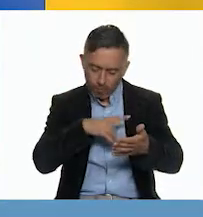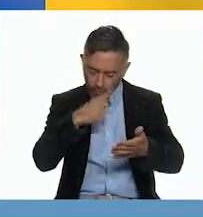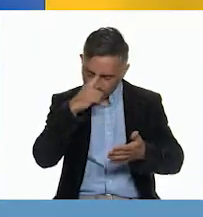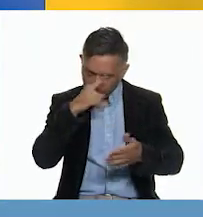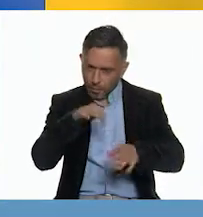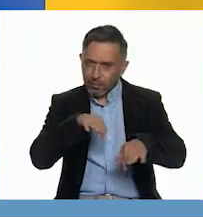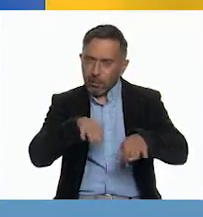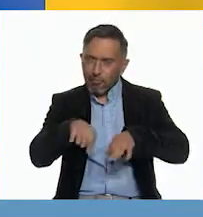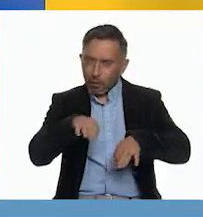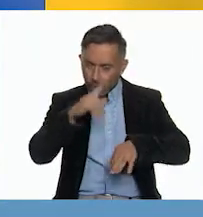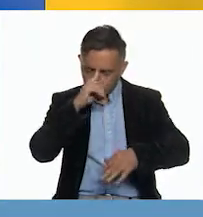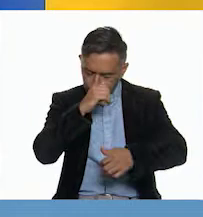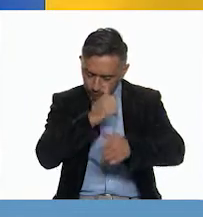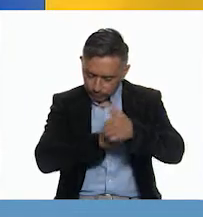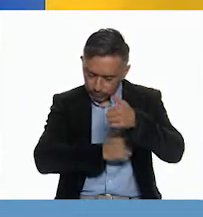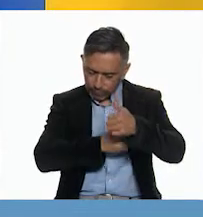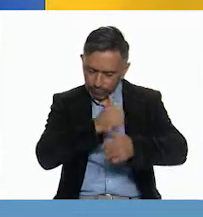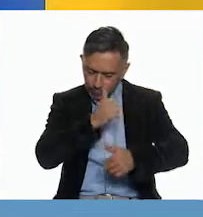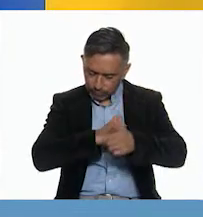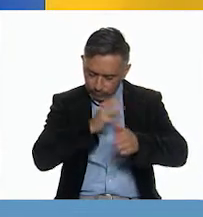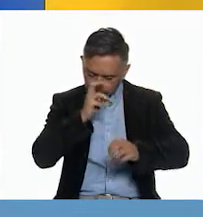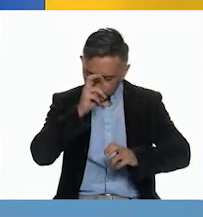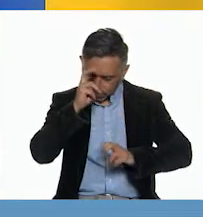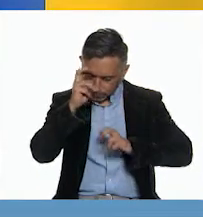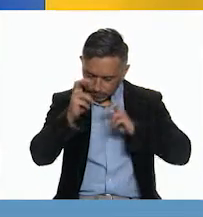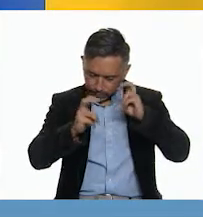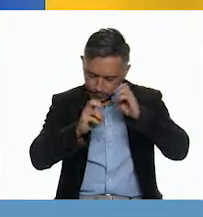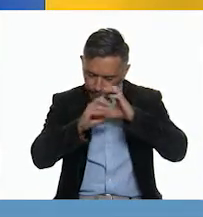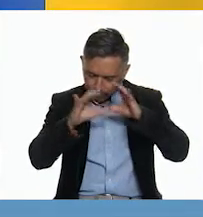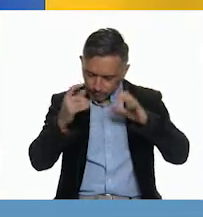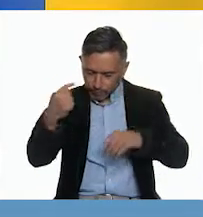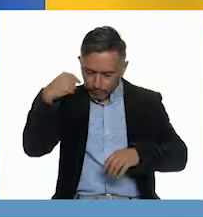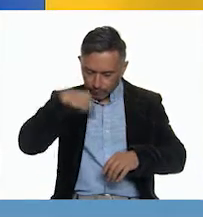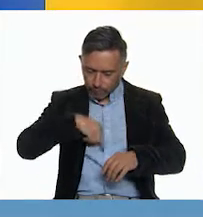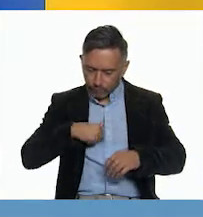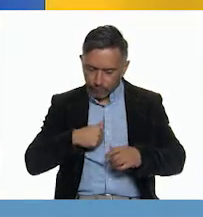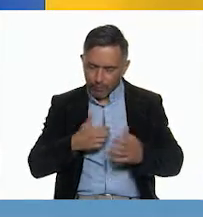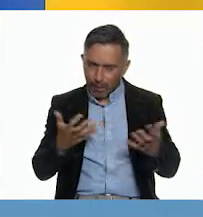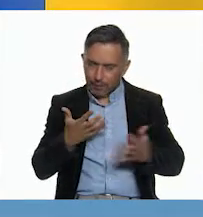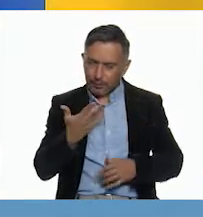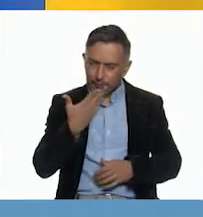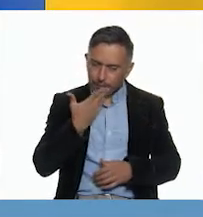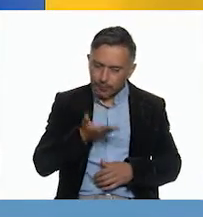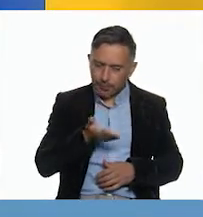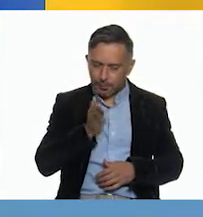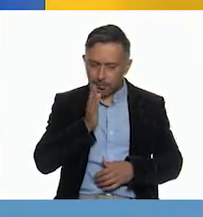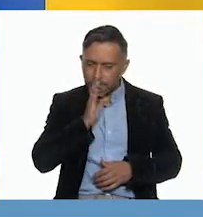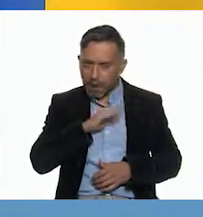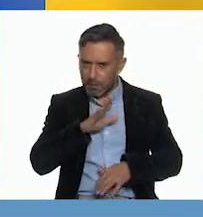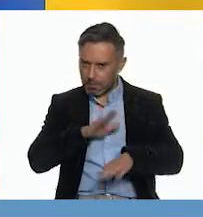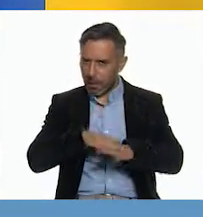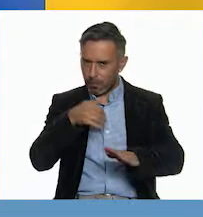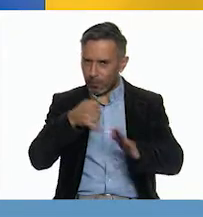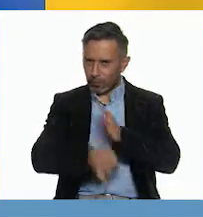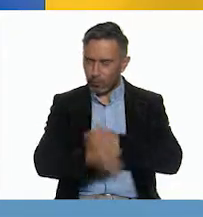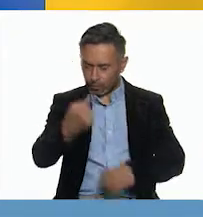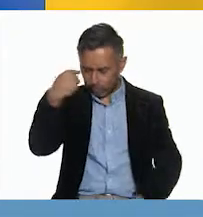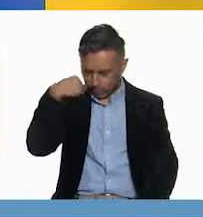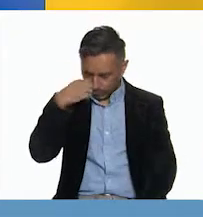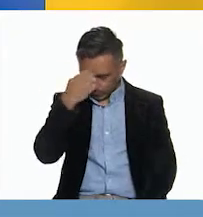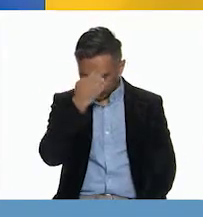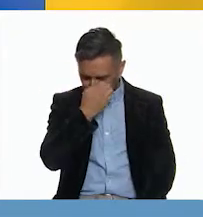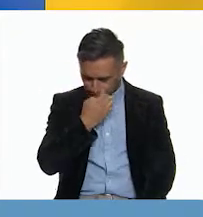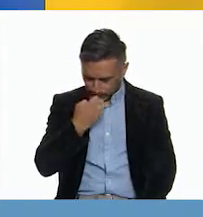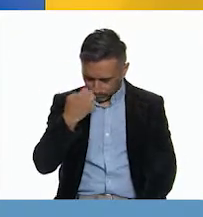las motivaciones más profundas de todas nuestras acciones. Y es cuando reflexionamos sobre lo que